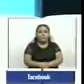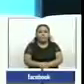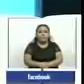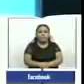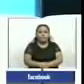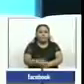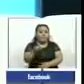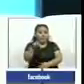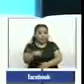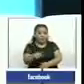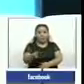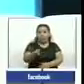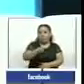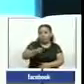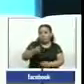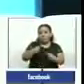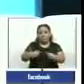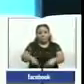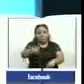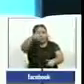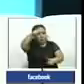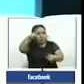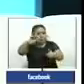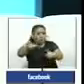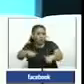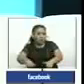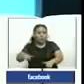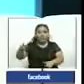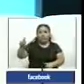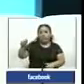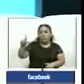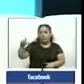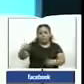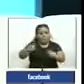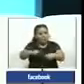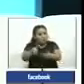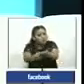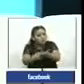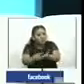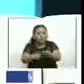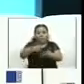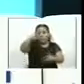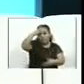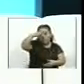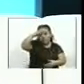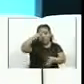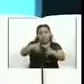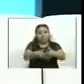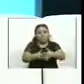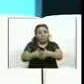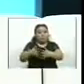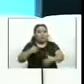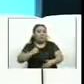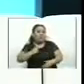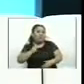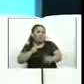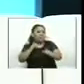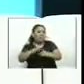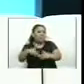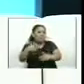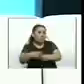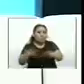Y sigue avanzando la aprobación del Tratado de Libre Comercio entre Estados Unidos, México y Canadá. Los efectos serían